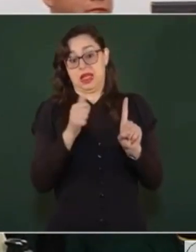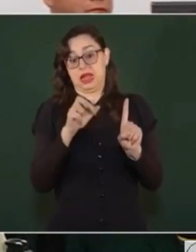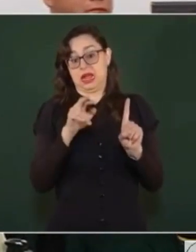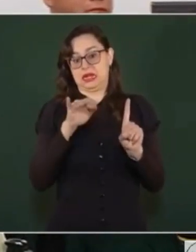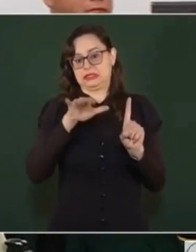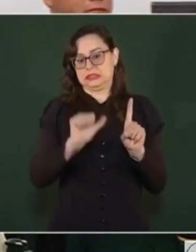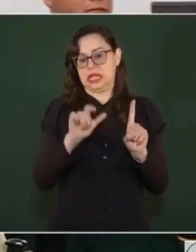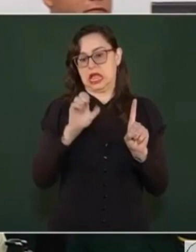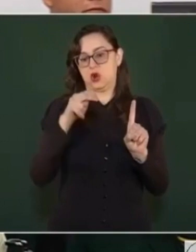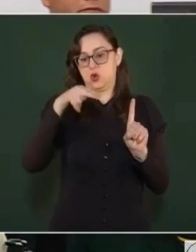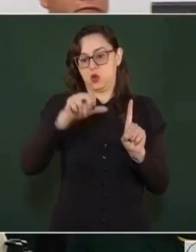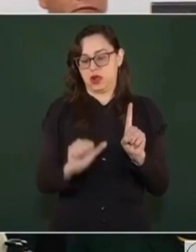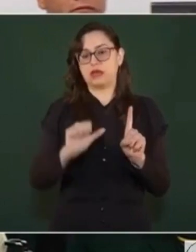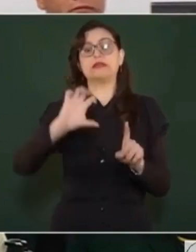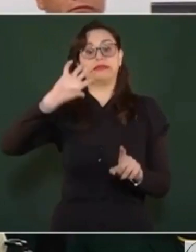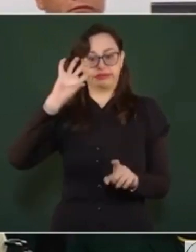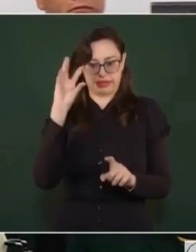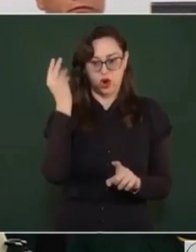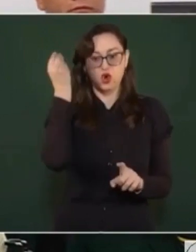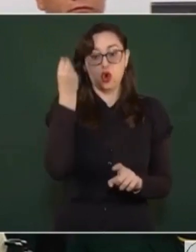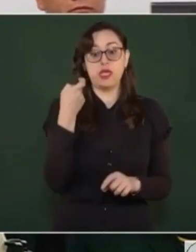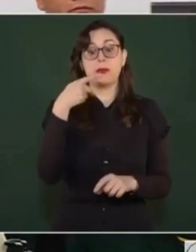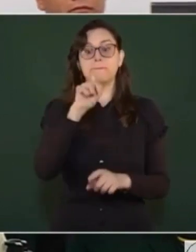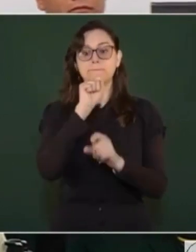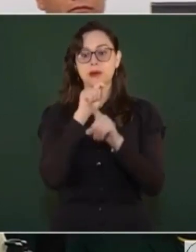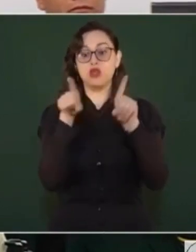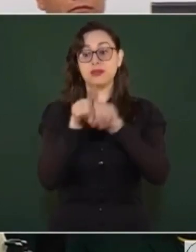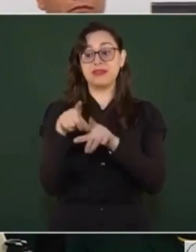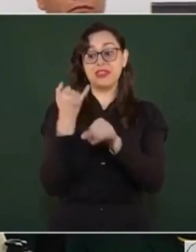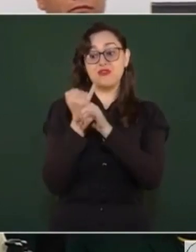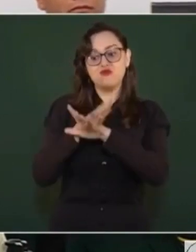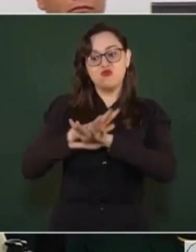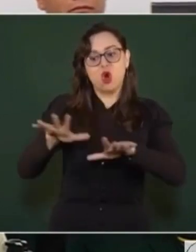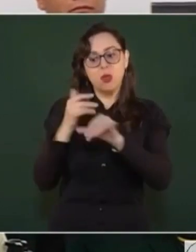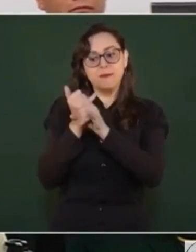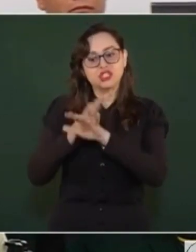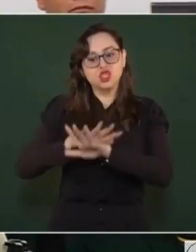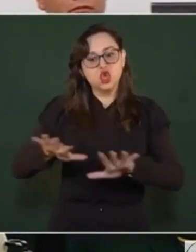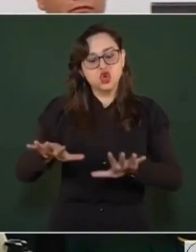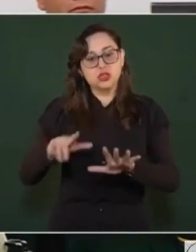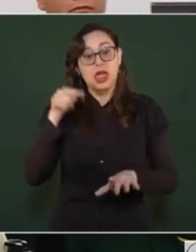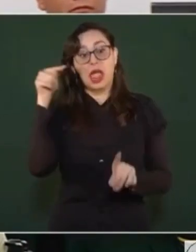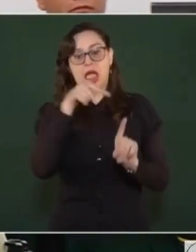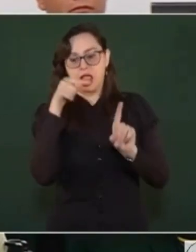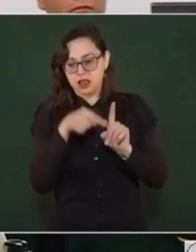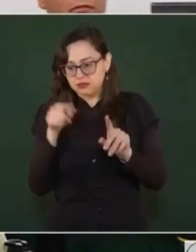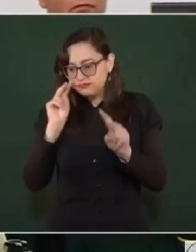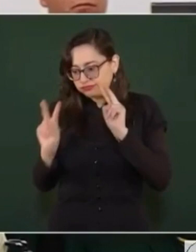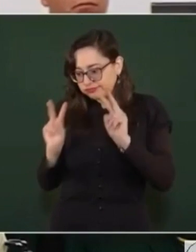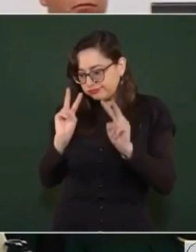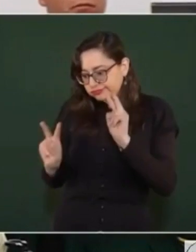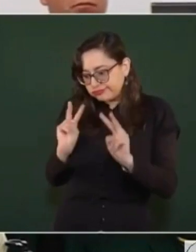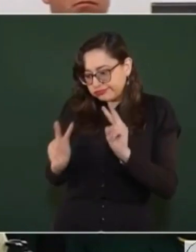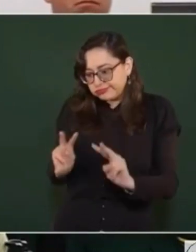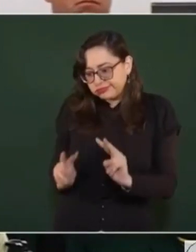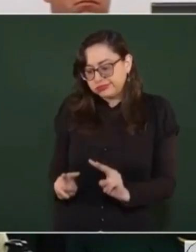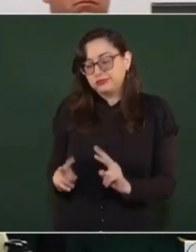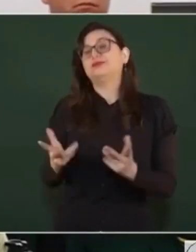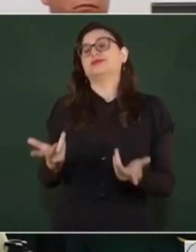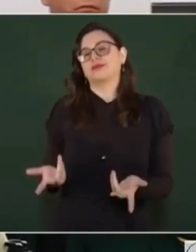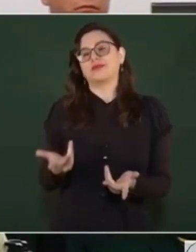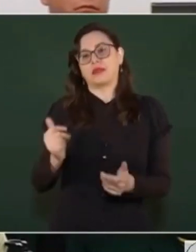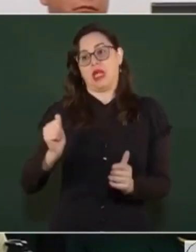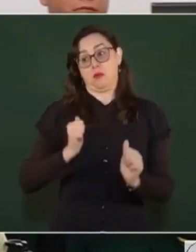de la información tan sensible a la que tuvo acceso, información que pues no tenían otras agencias. Se